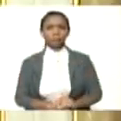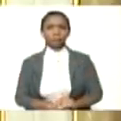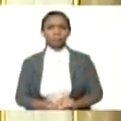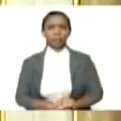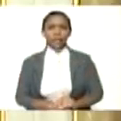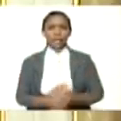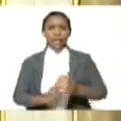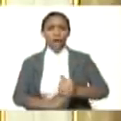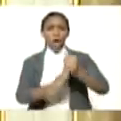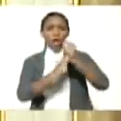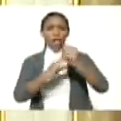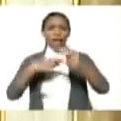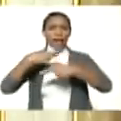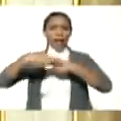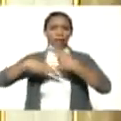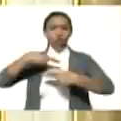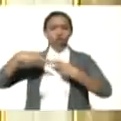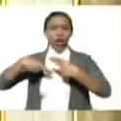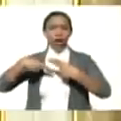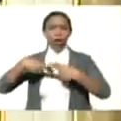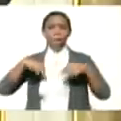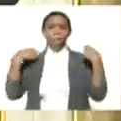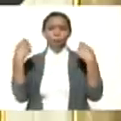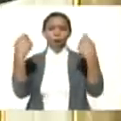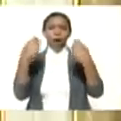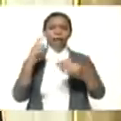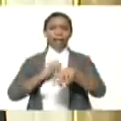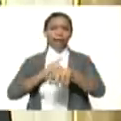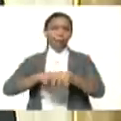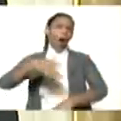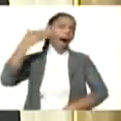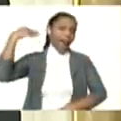de los líderes revolucionarios y populares de la época.